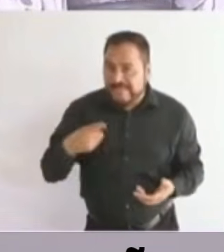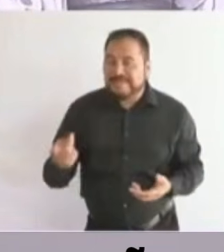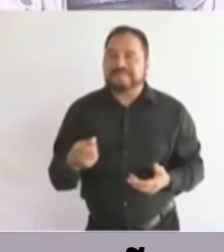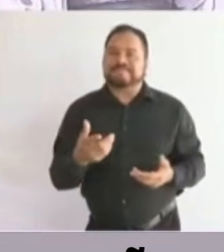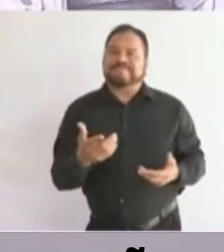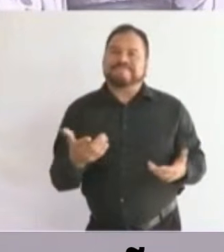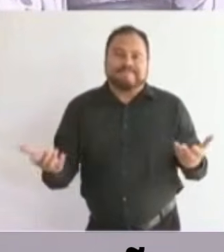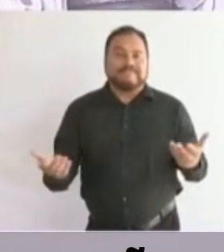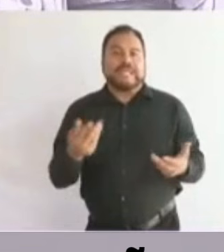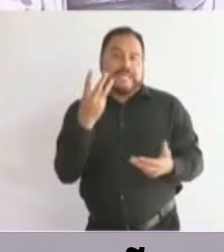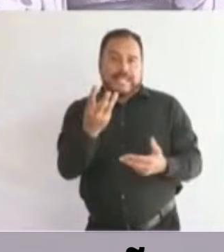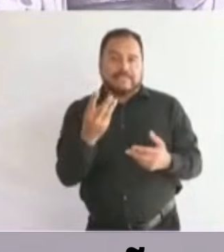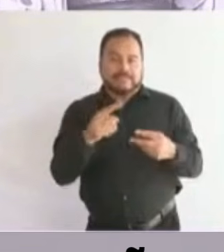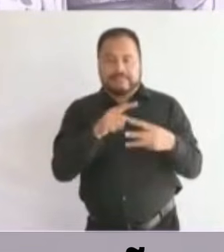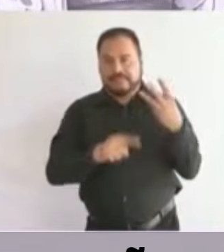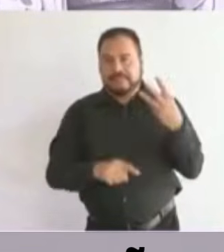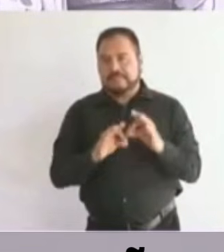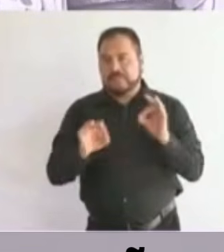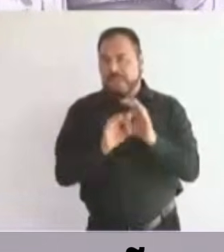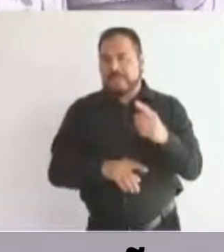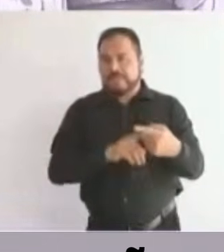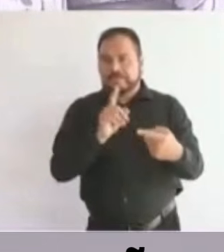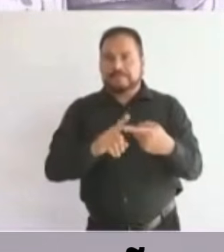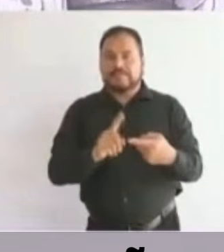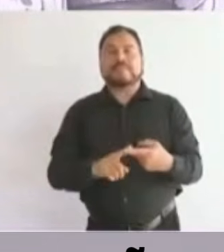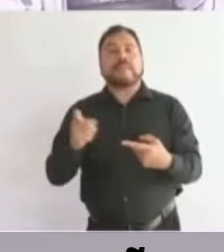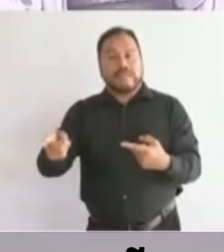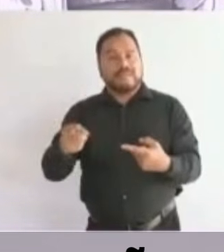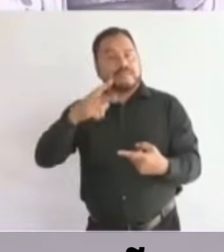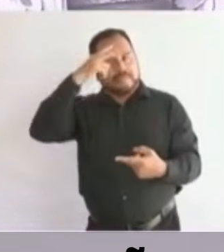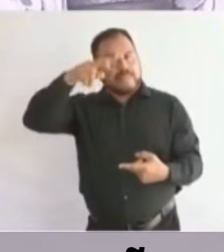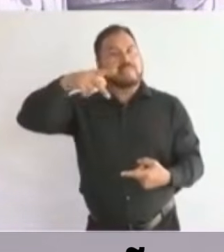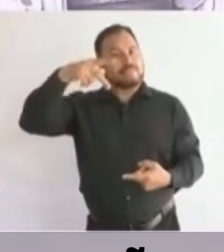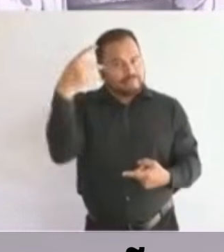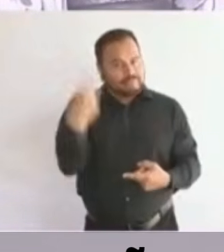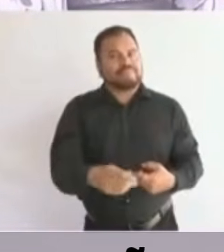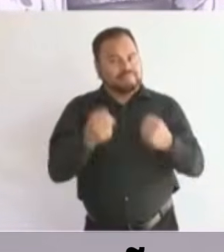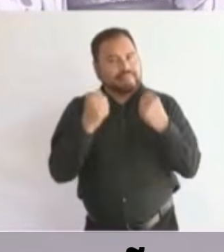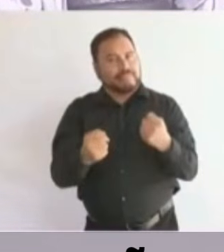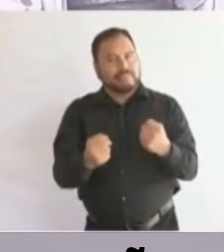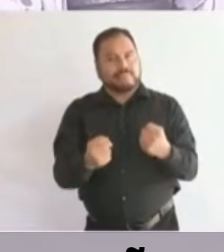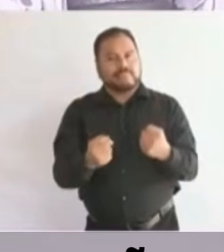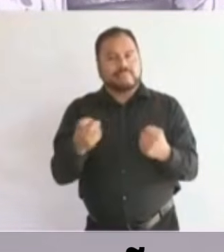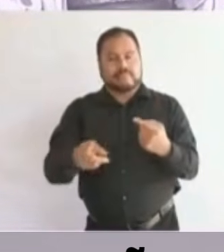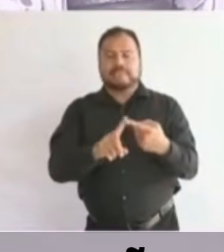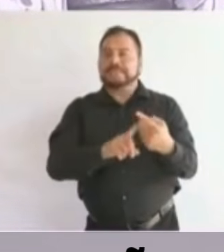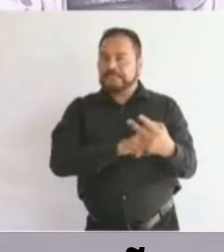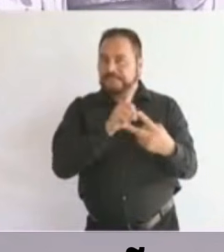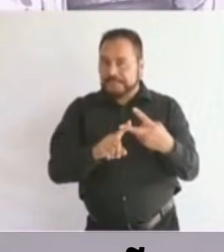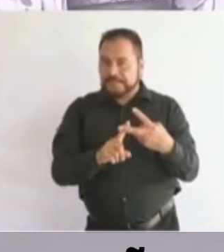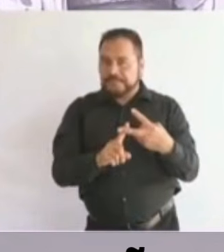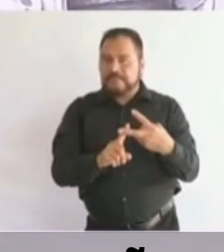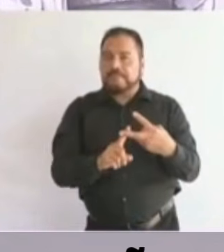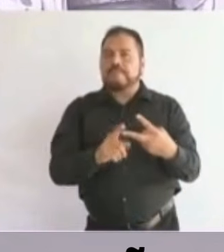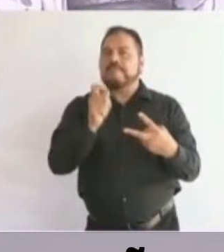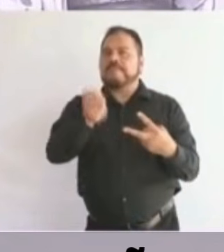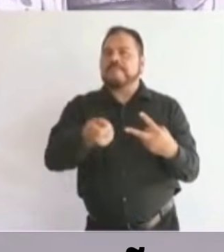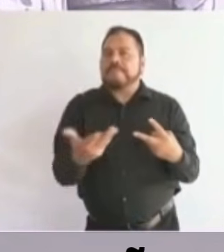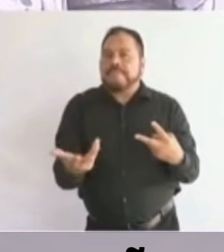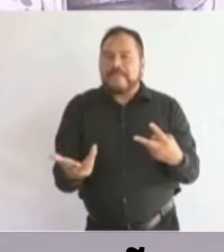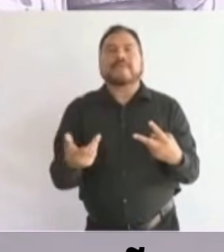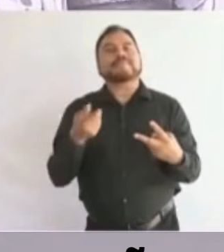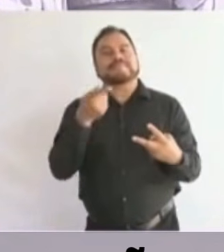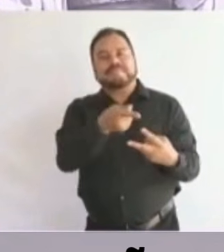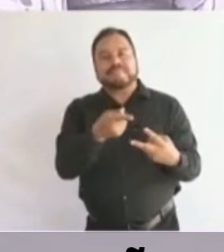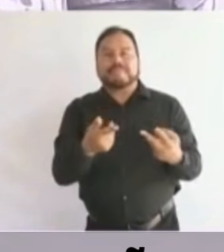menos 3 características. La primera es garantizar soberanía nacional. La segunda es